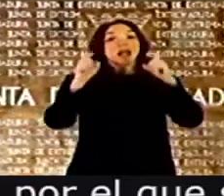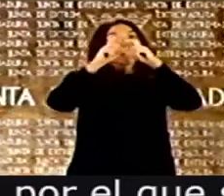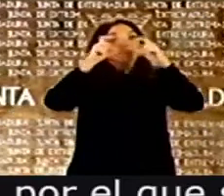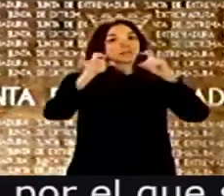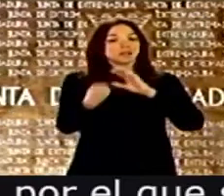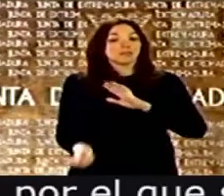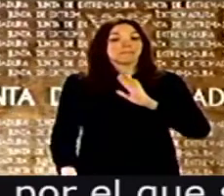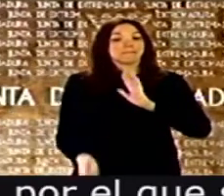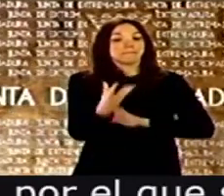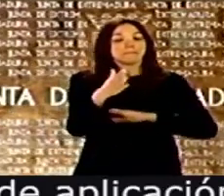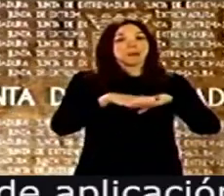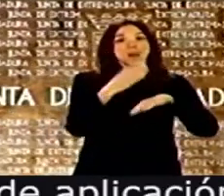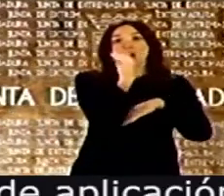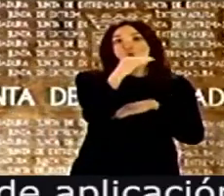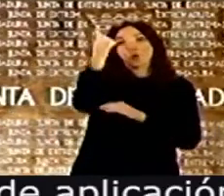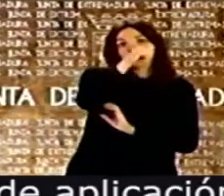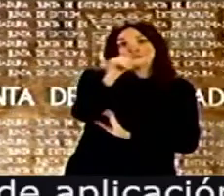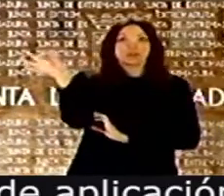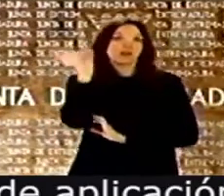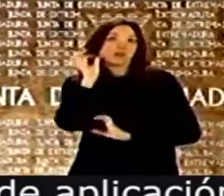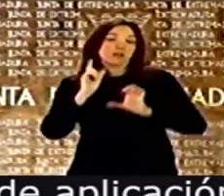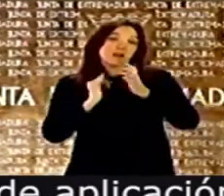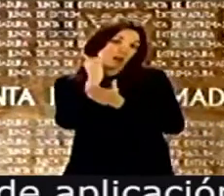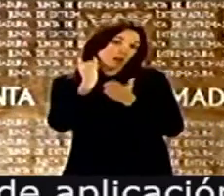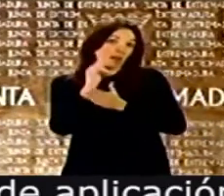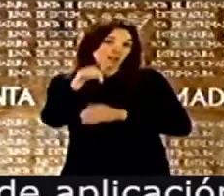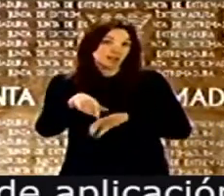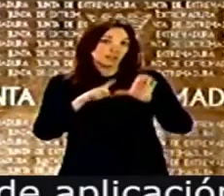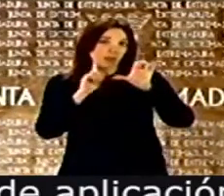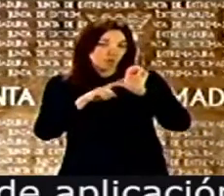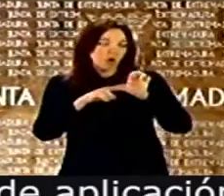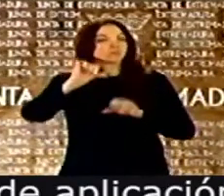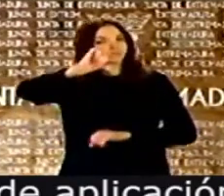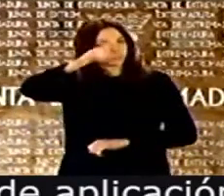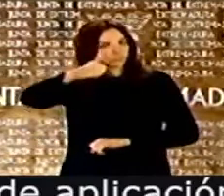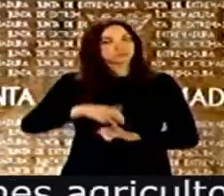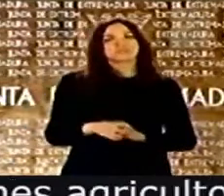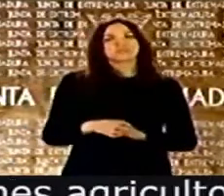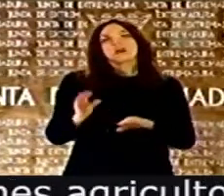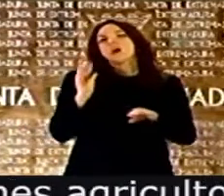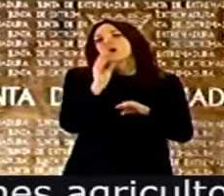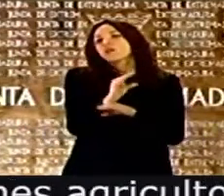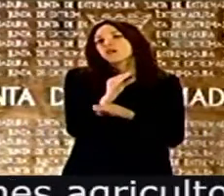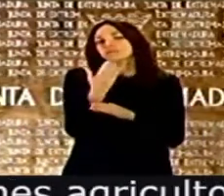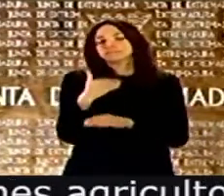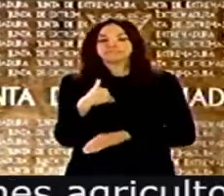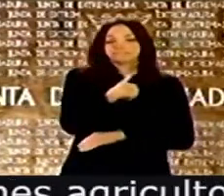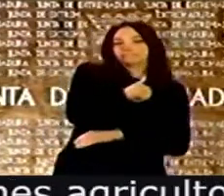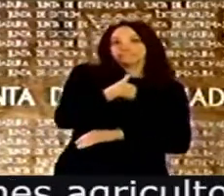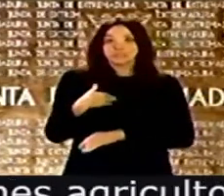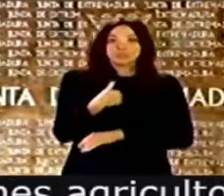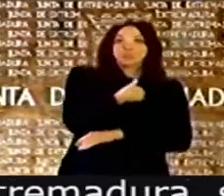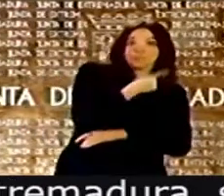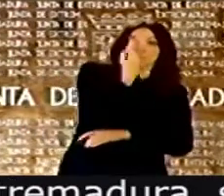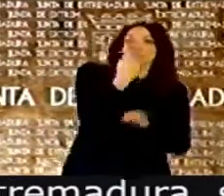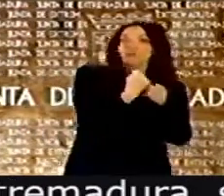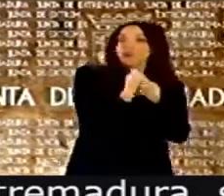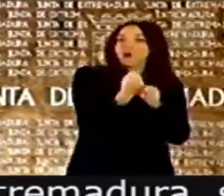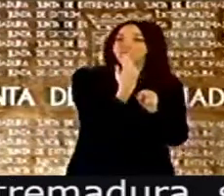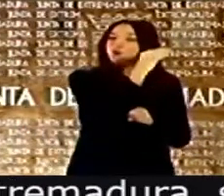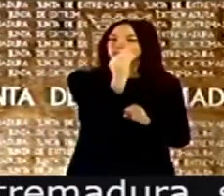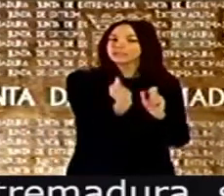y agricultoras en la comunidad de Extremadura. Son ayudas encaminadas, por un lado, a la creación de empleo entre personas jóvenes